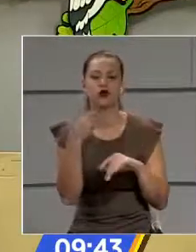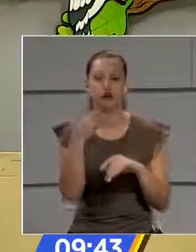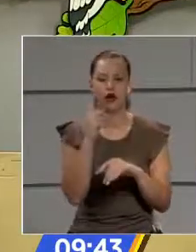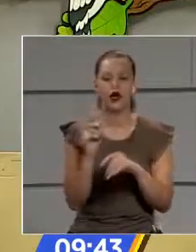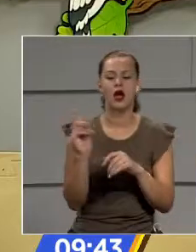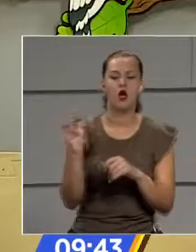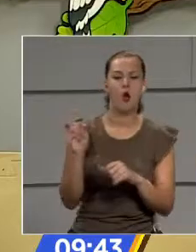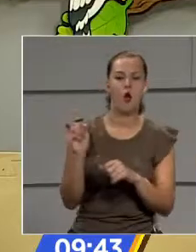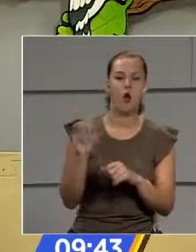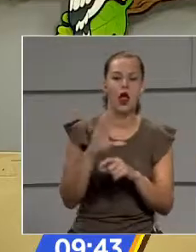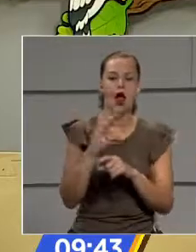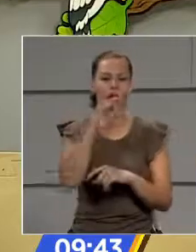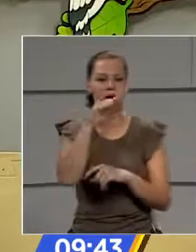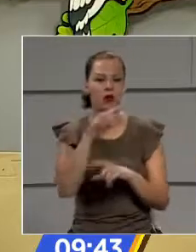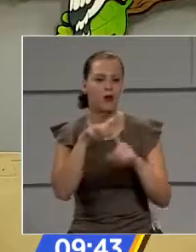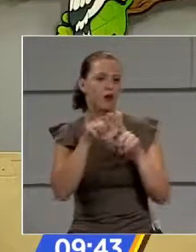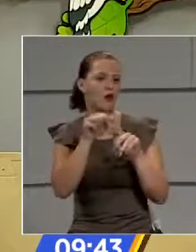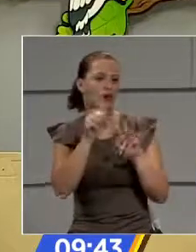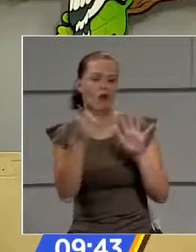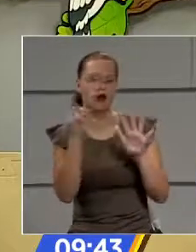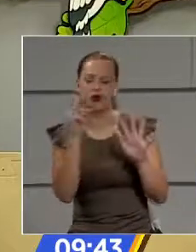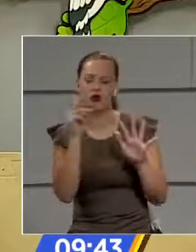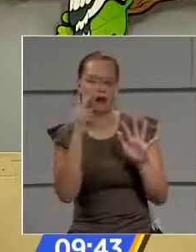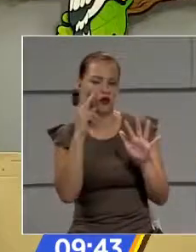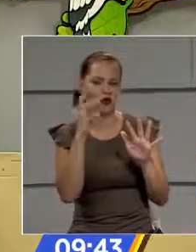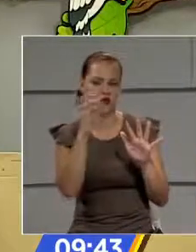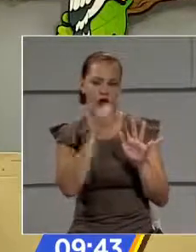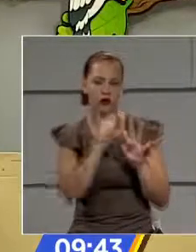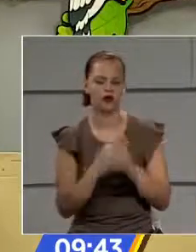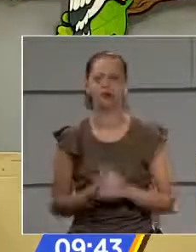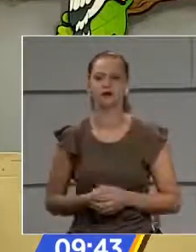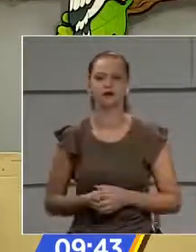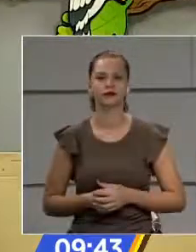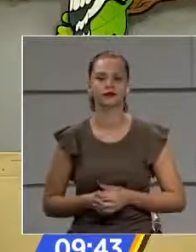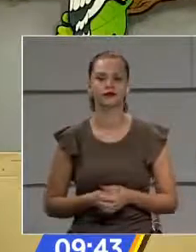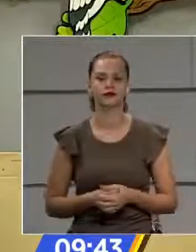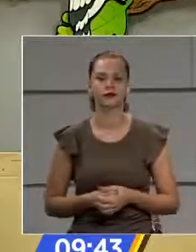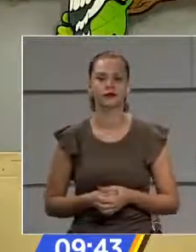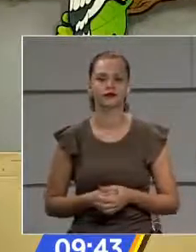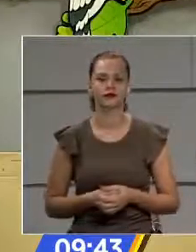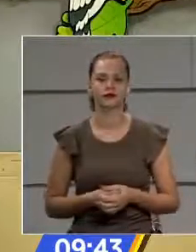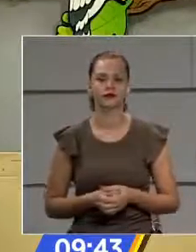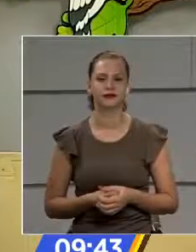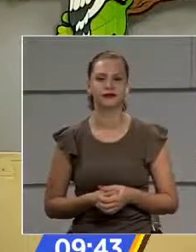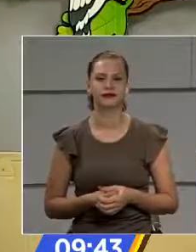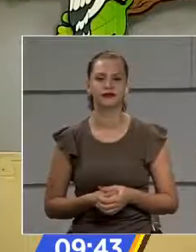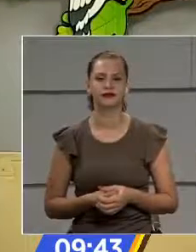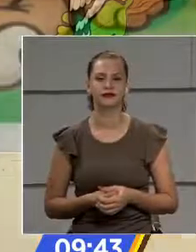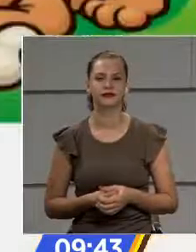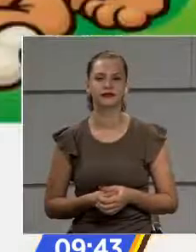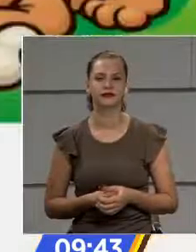la lengüita, pero el resto la verdad es que no las, vamos no las capté. Vamos a ver.